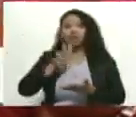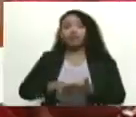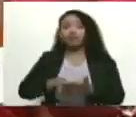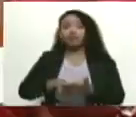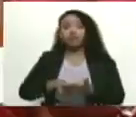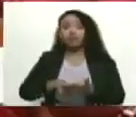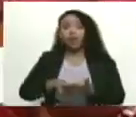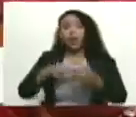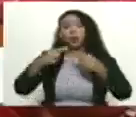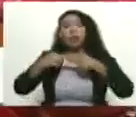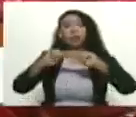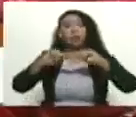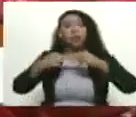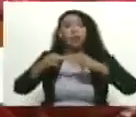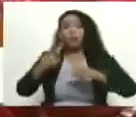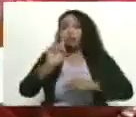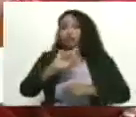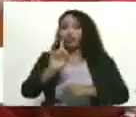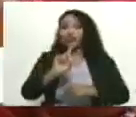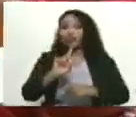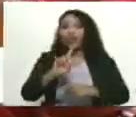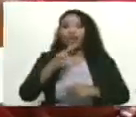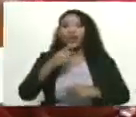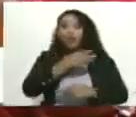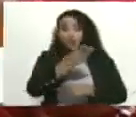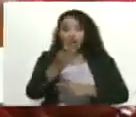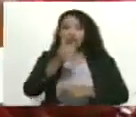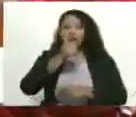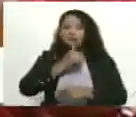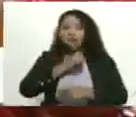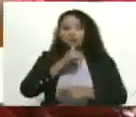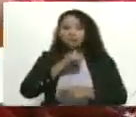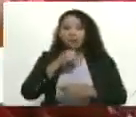en un chinchorro. No, nosotros hemos resistido, ustedes han resistido